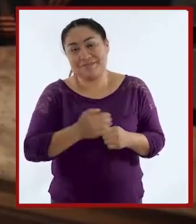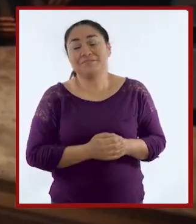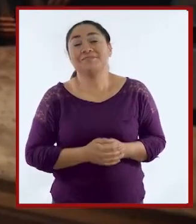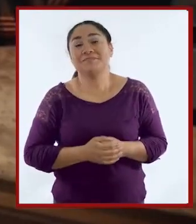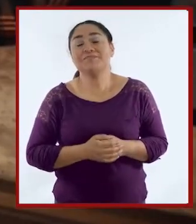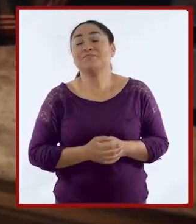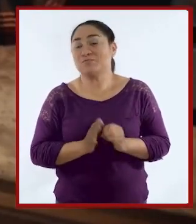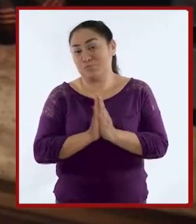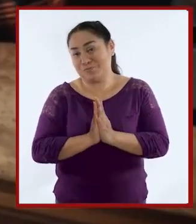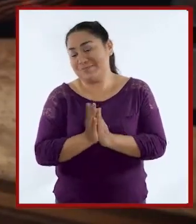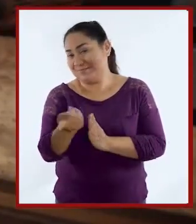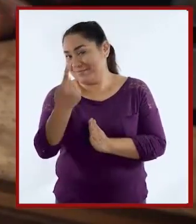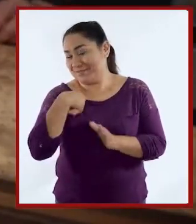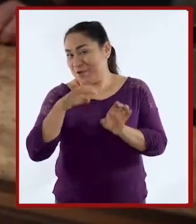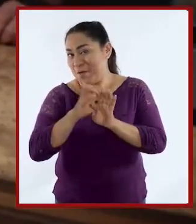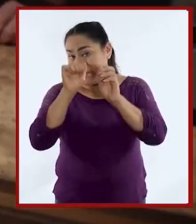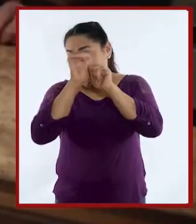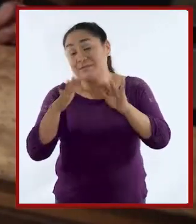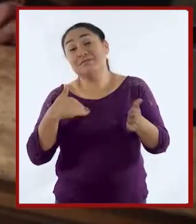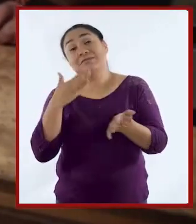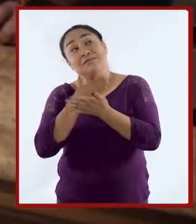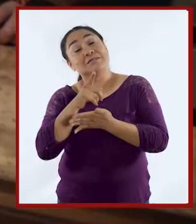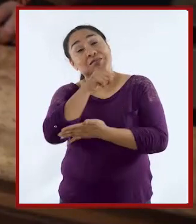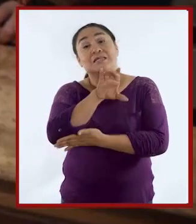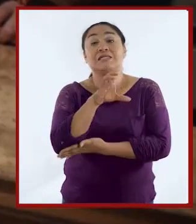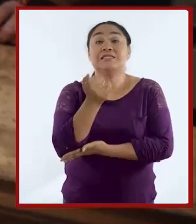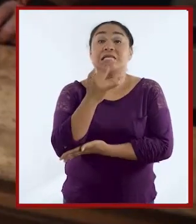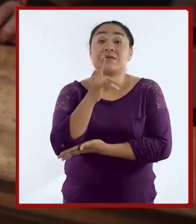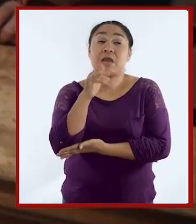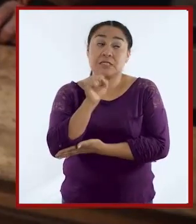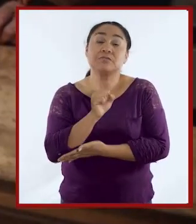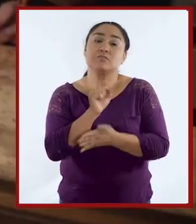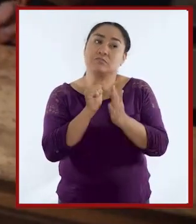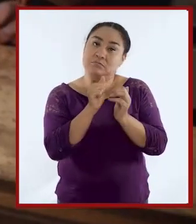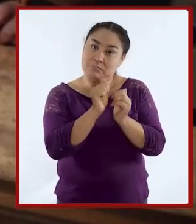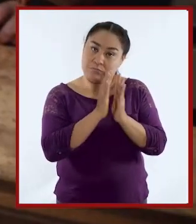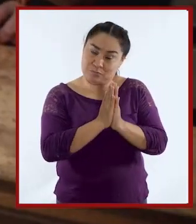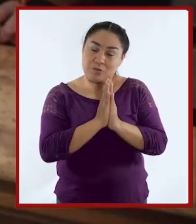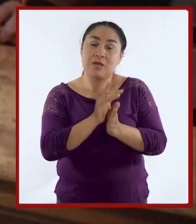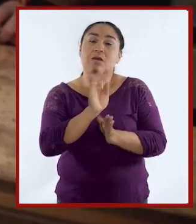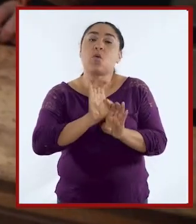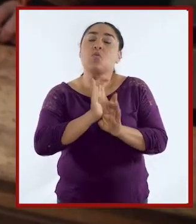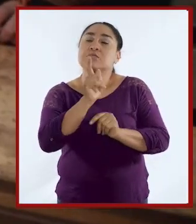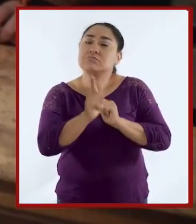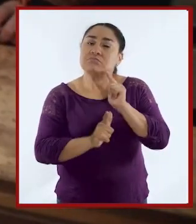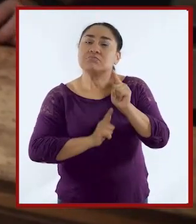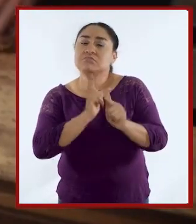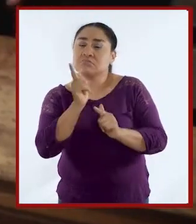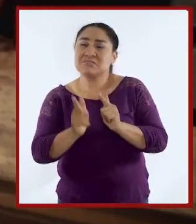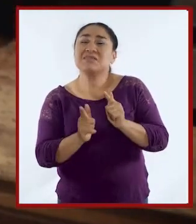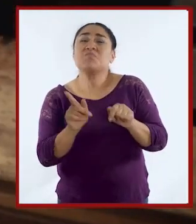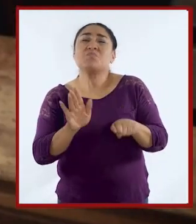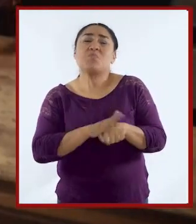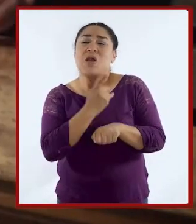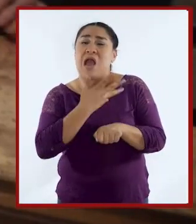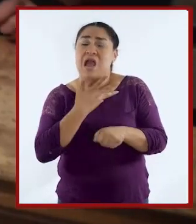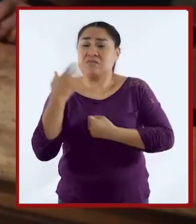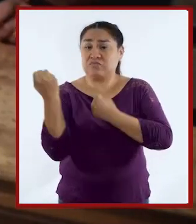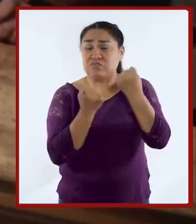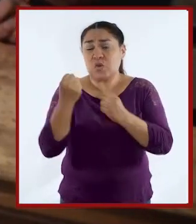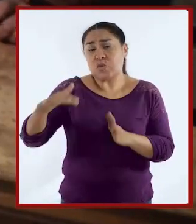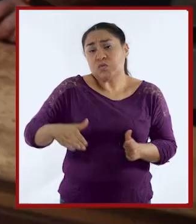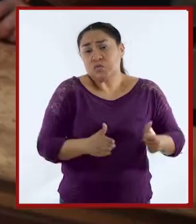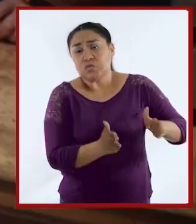gusto. Pues, oiga, écheme la bendición porque vamos hasta Chinipas con el favor. Y váyanse despacio porque el camino no está muy... Bueno, está, pero está muy